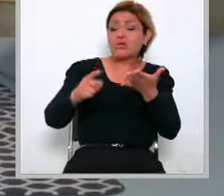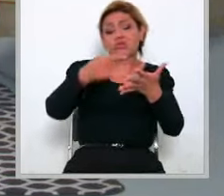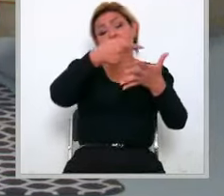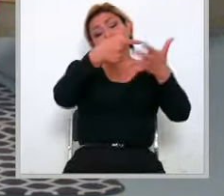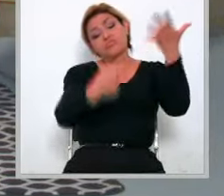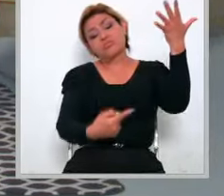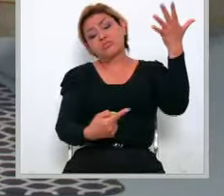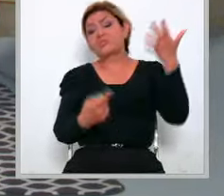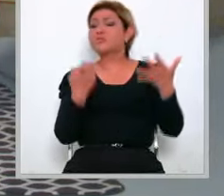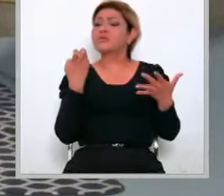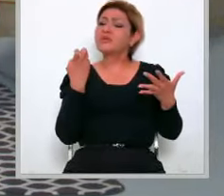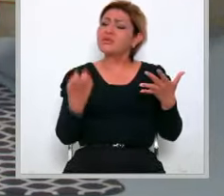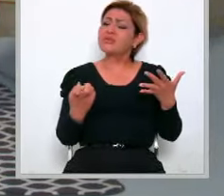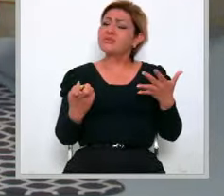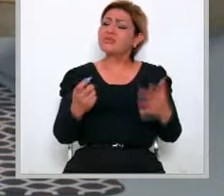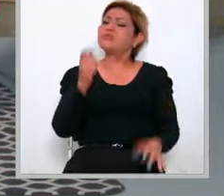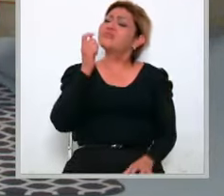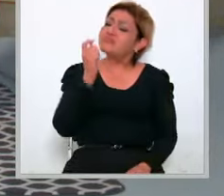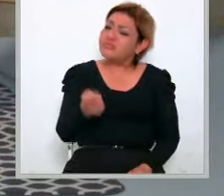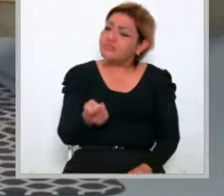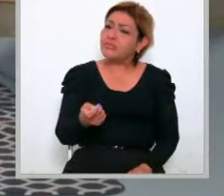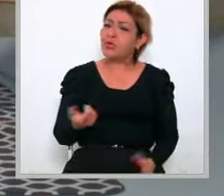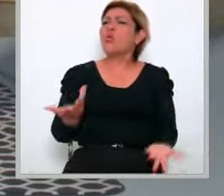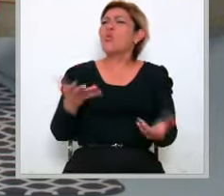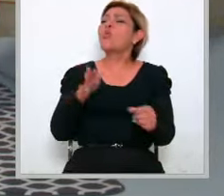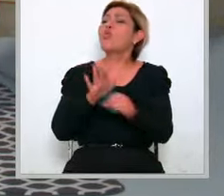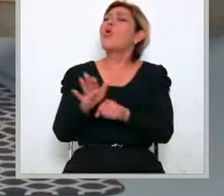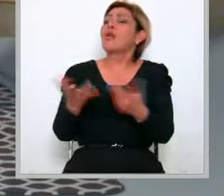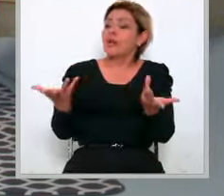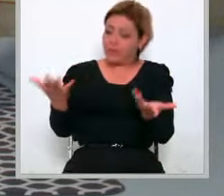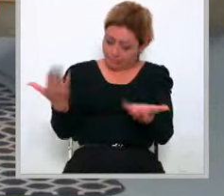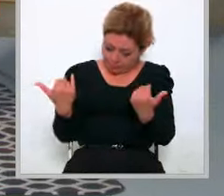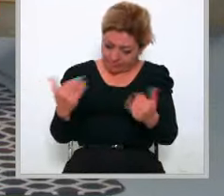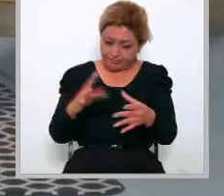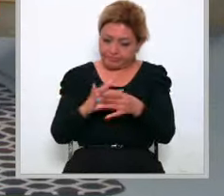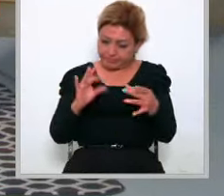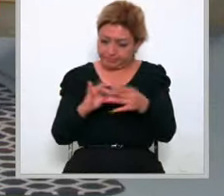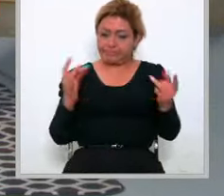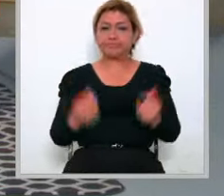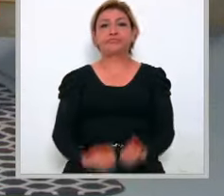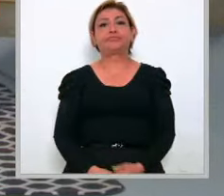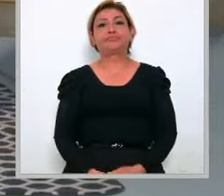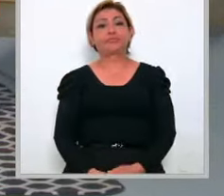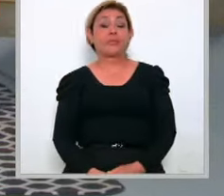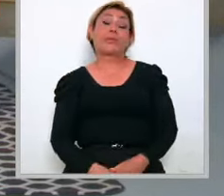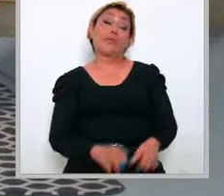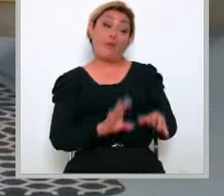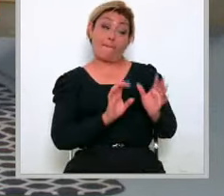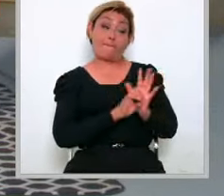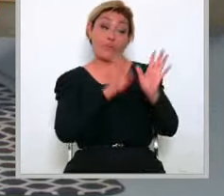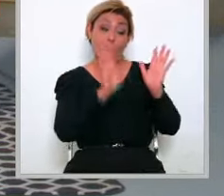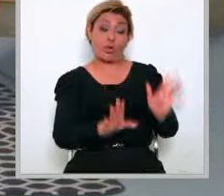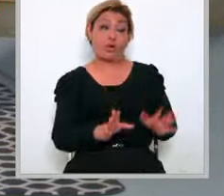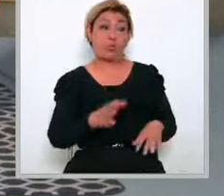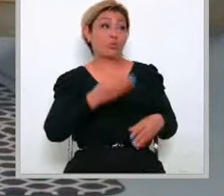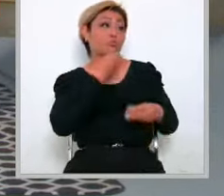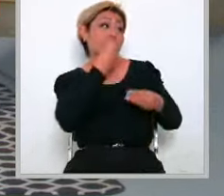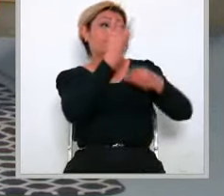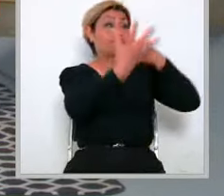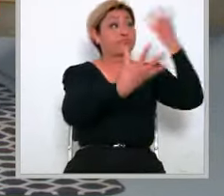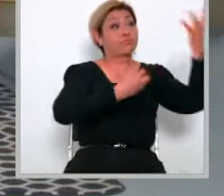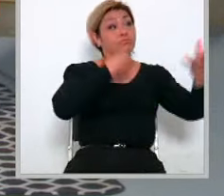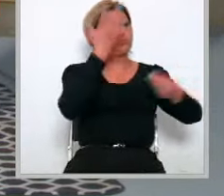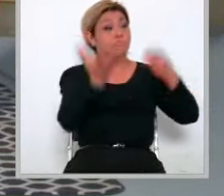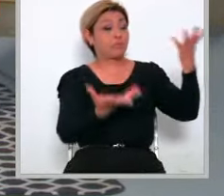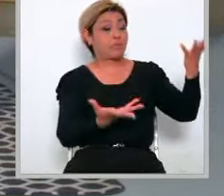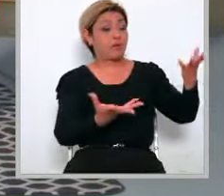niños y adolescentes no podemos obviamente dejar de tener presente, ¿cuál sería? Un derecho. La libre expresión. La libre expresión, muy bien.